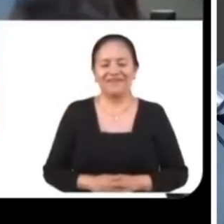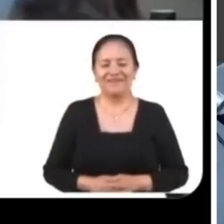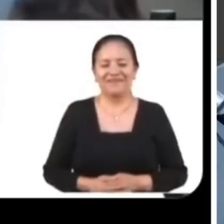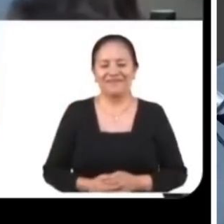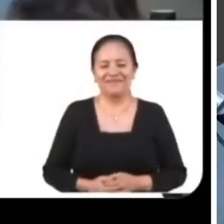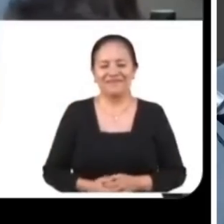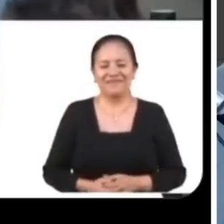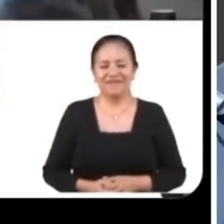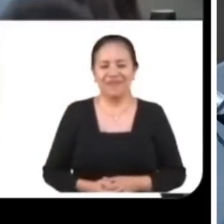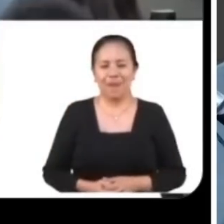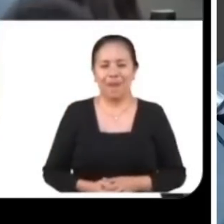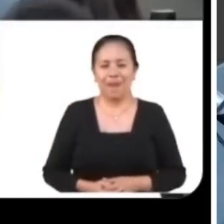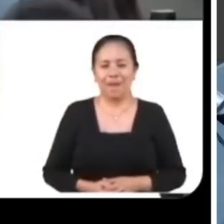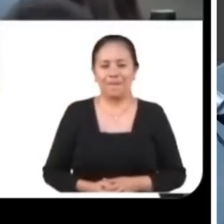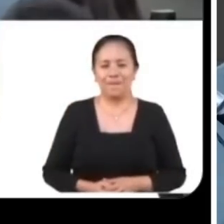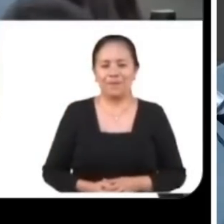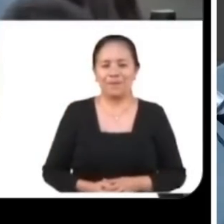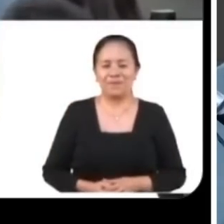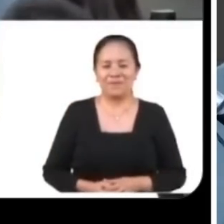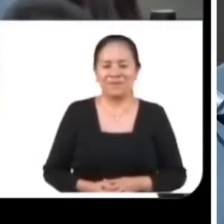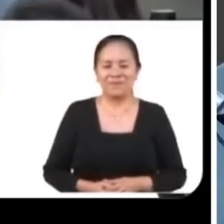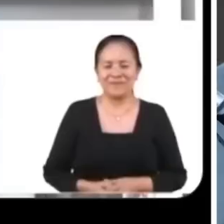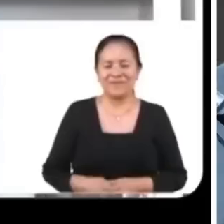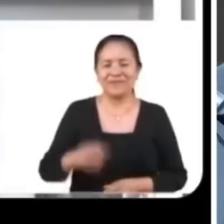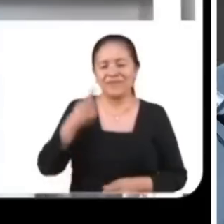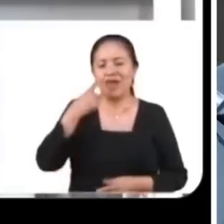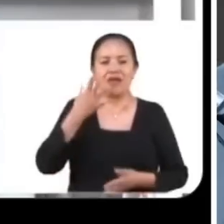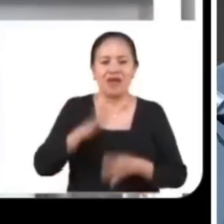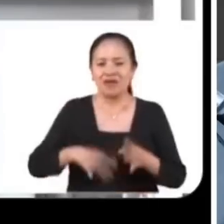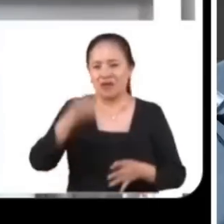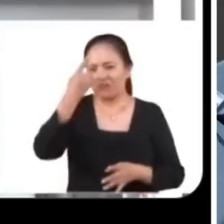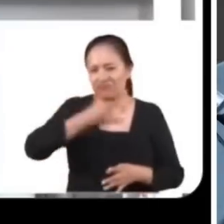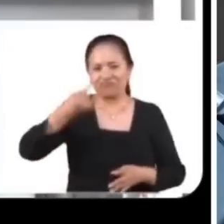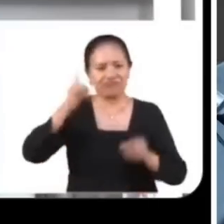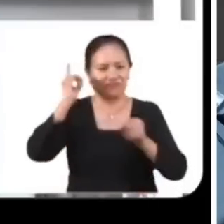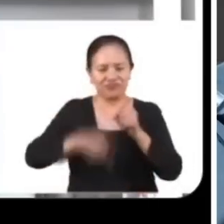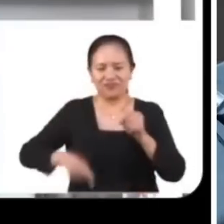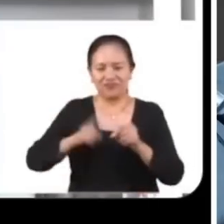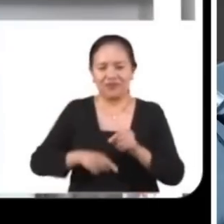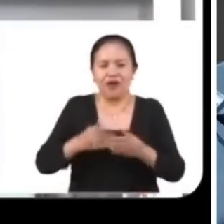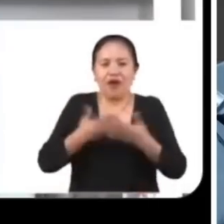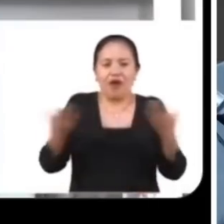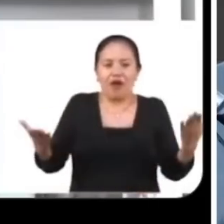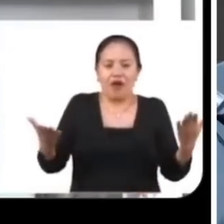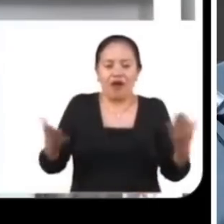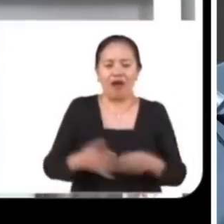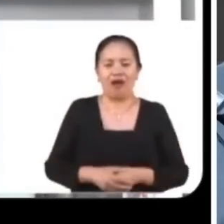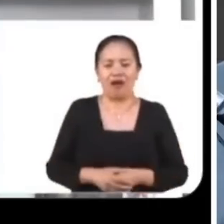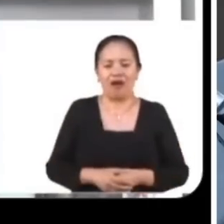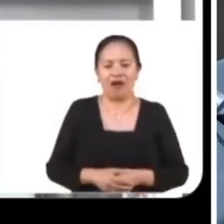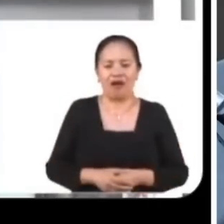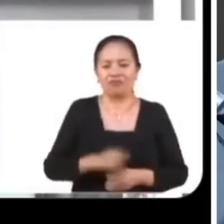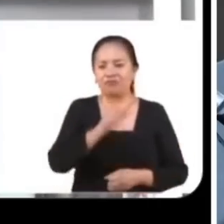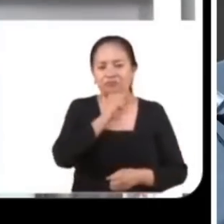la reforma eléctrica que por cierto se les llamaron traidores a la patria decían que lo mejor era iberdrola